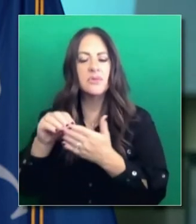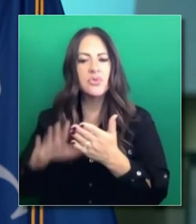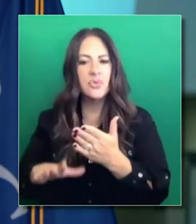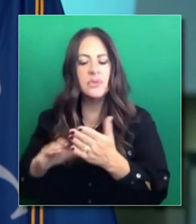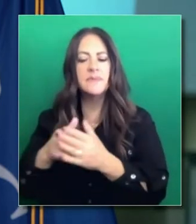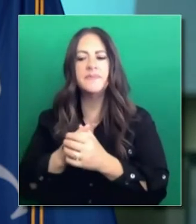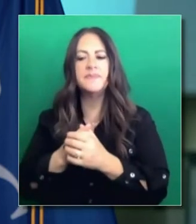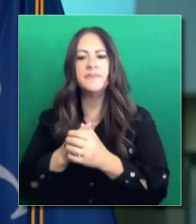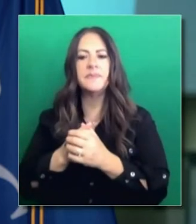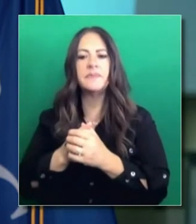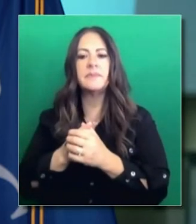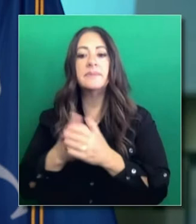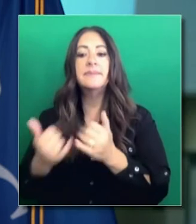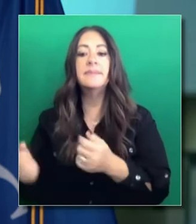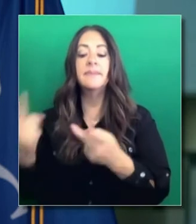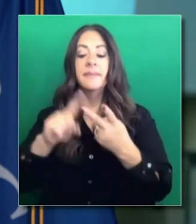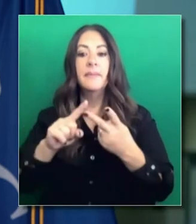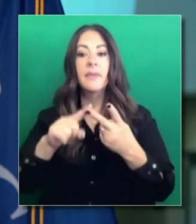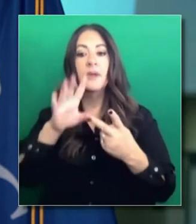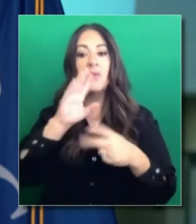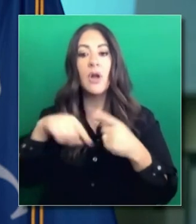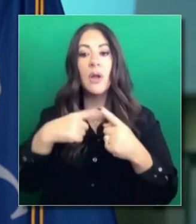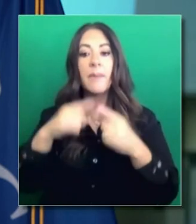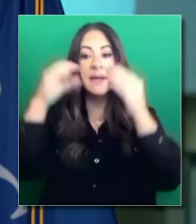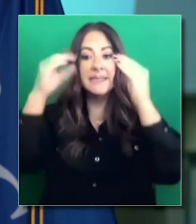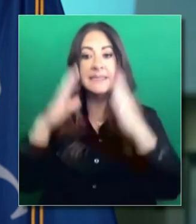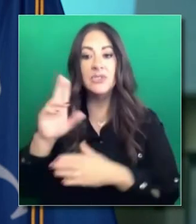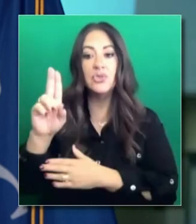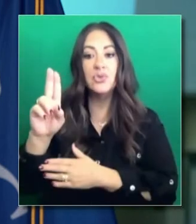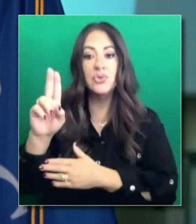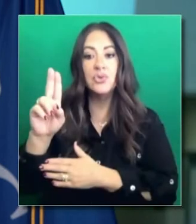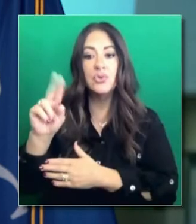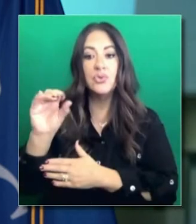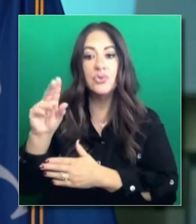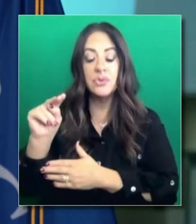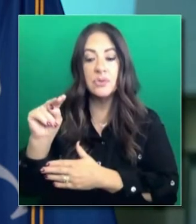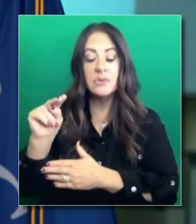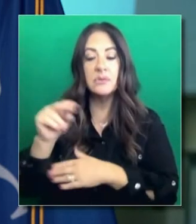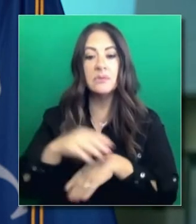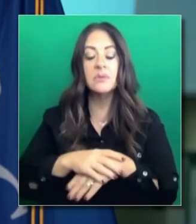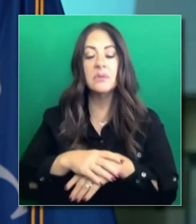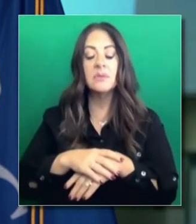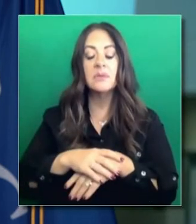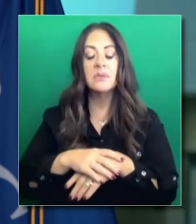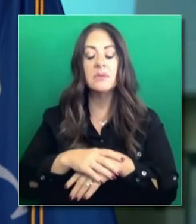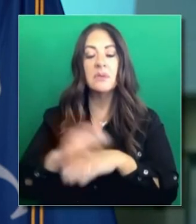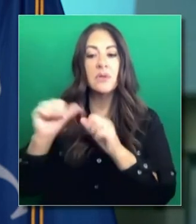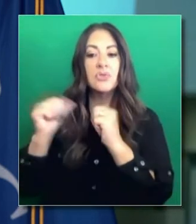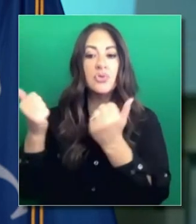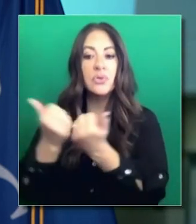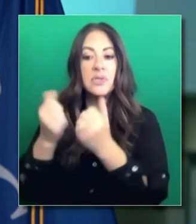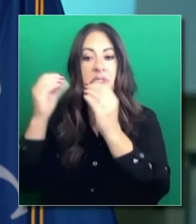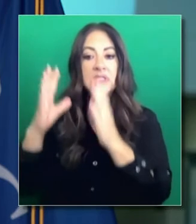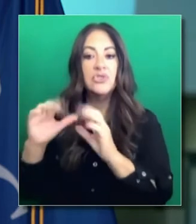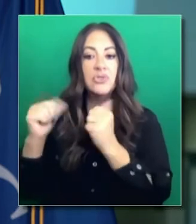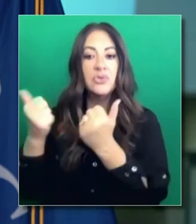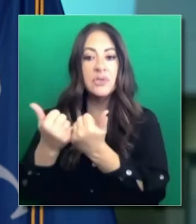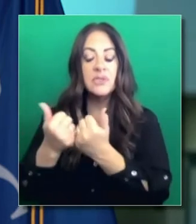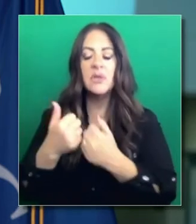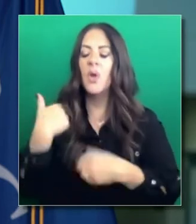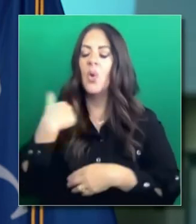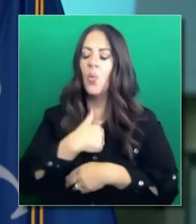escala. En cuanto a la Asociación de Maestros de California, hemos estado teniendo